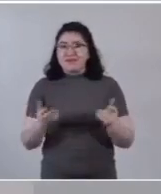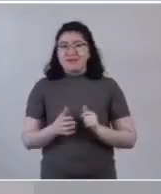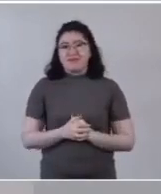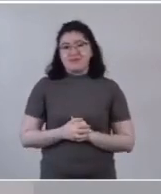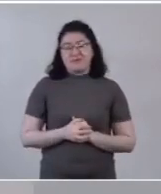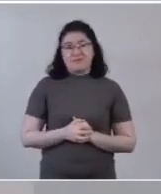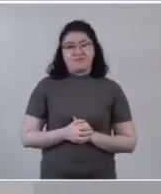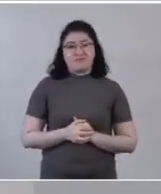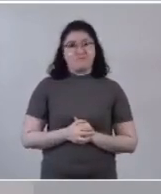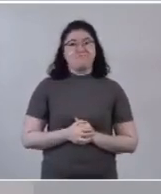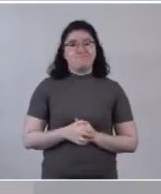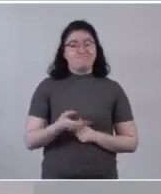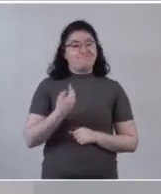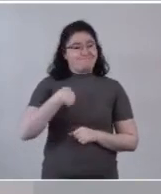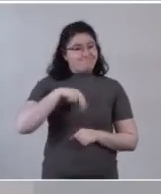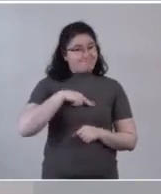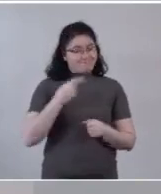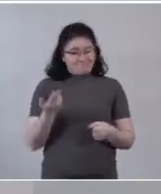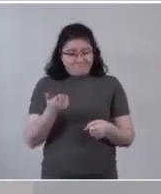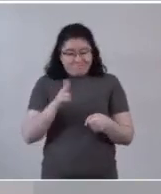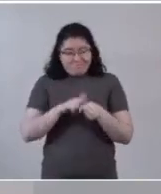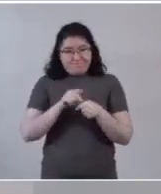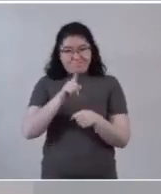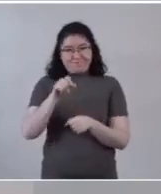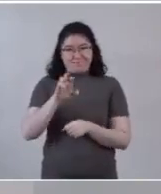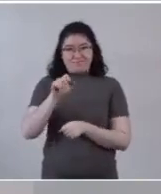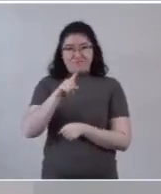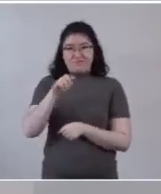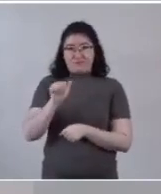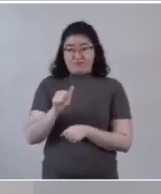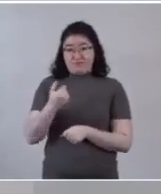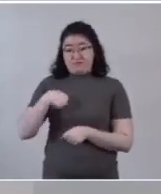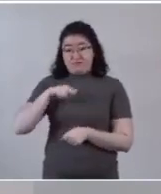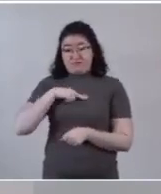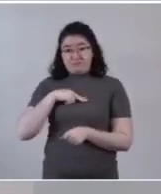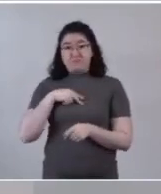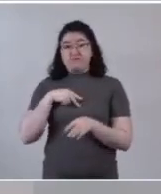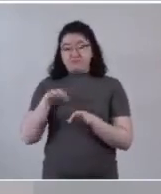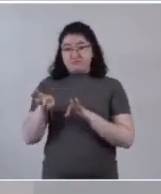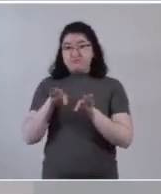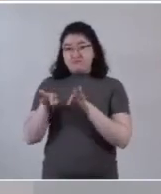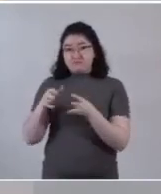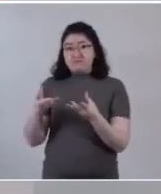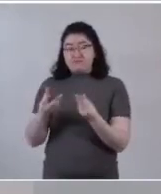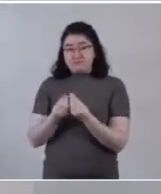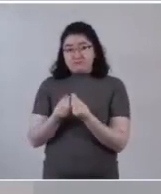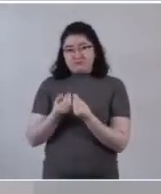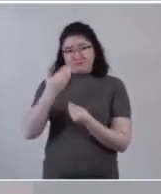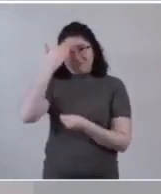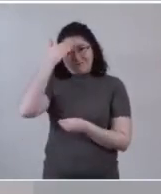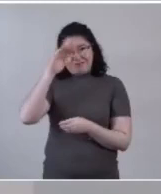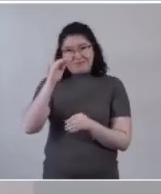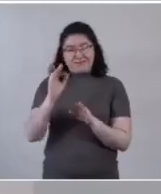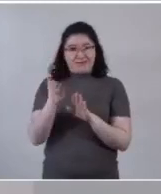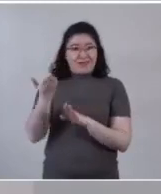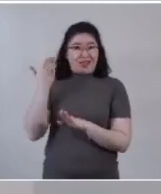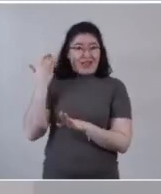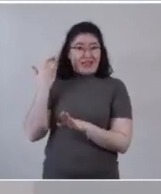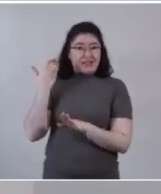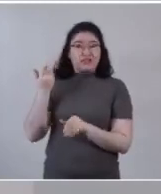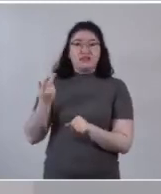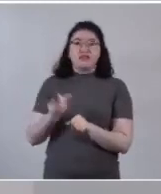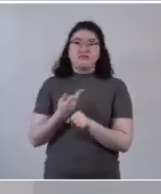entramos en coordinación con el Hospital Zaragoza. Nosotros, como ustedes saben, hicimos un protocolo desde hace tiempo.